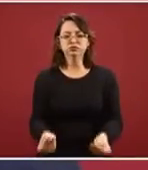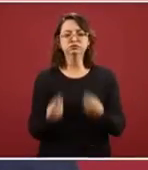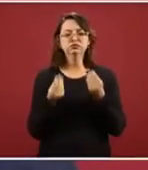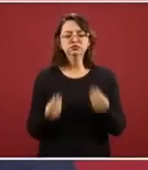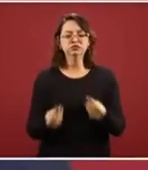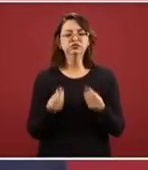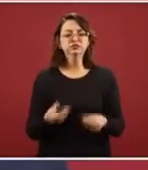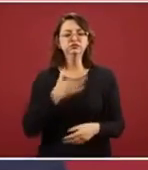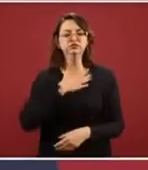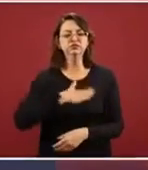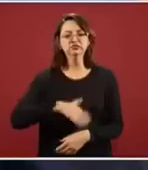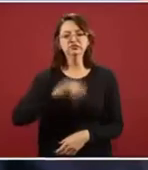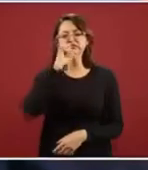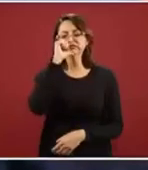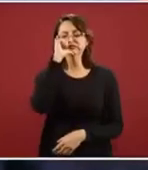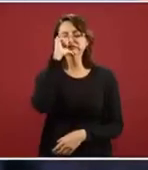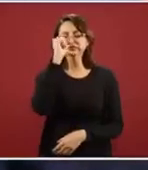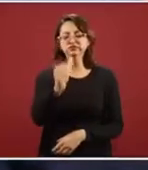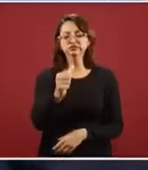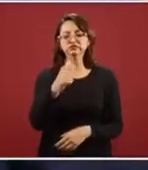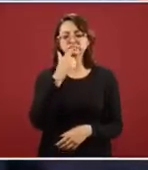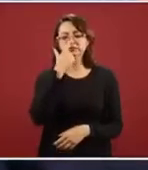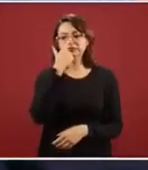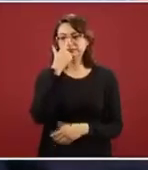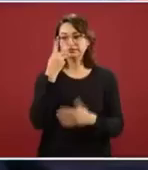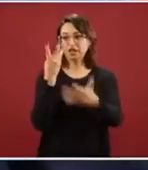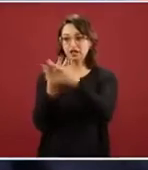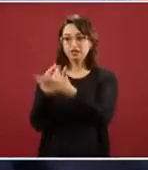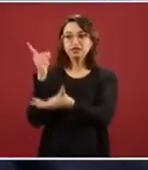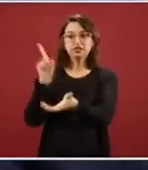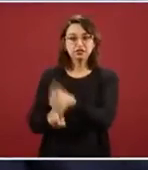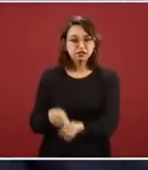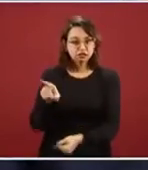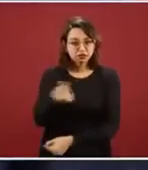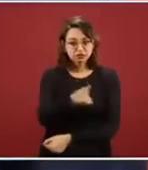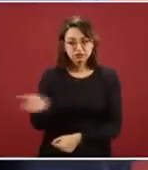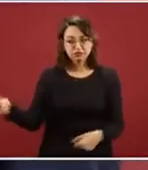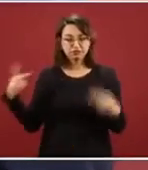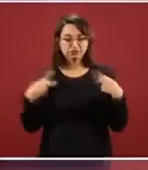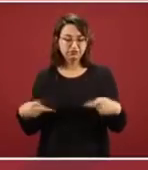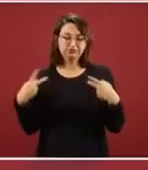hubieron muchas injusticias y que hay en las cárceles gente inocente